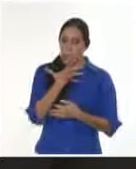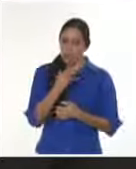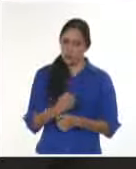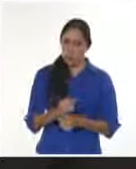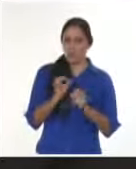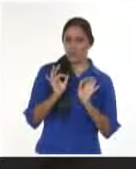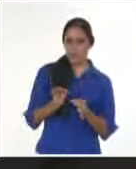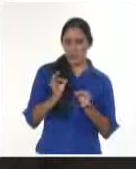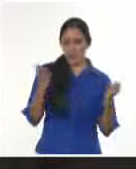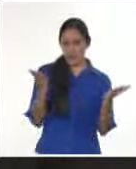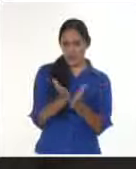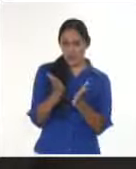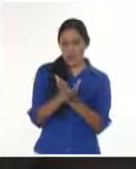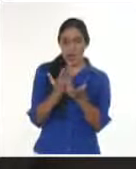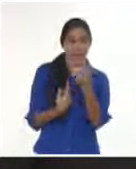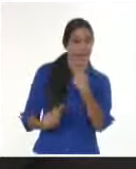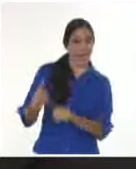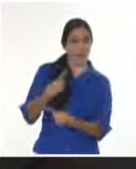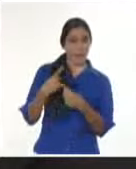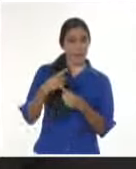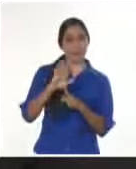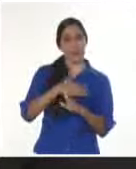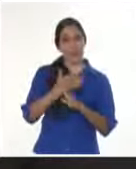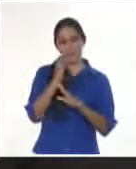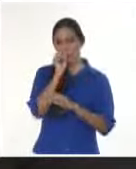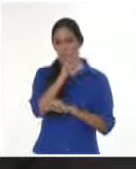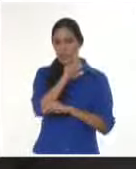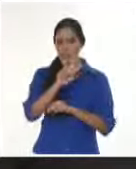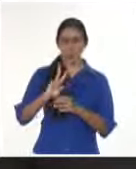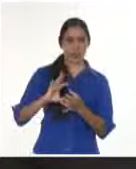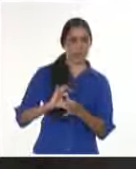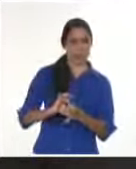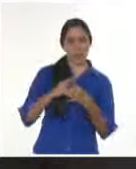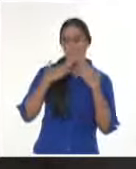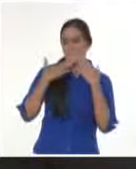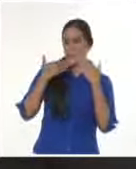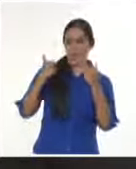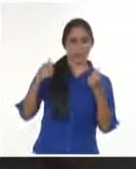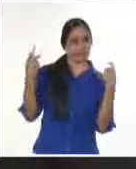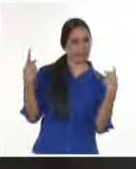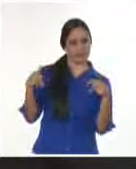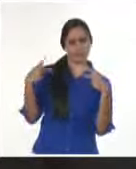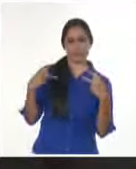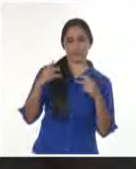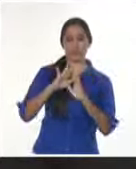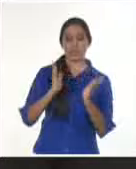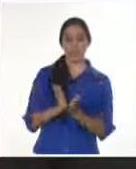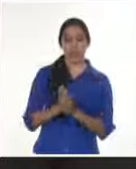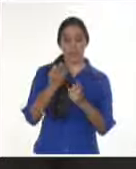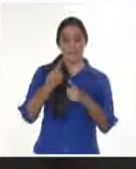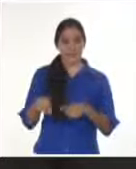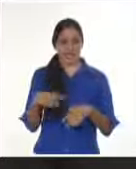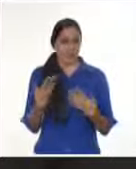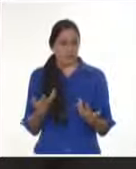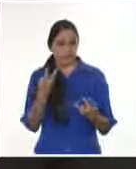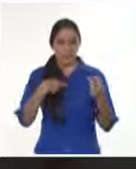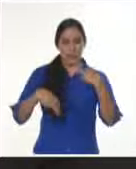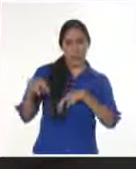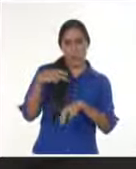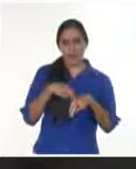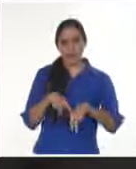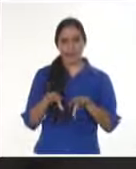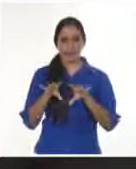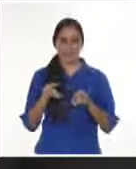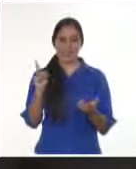iba a estudiar algo y lo que iba a tratar de que en lo que estudiara, tratar de ser lo mejor posible. Revisé lo que era la geología, busqué en mi